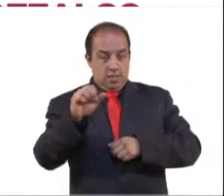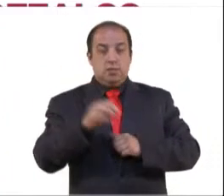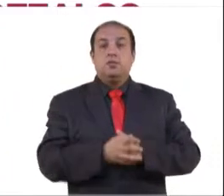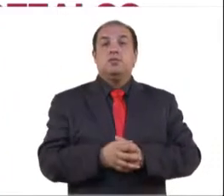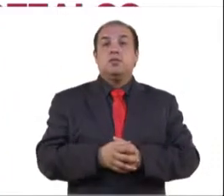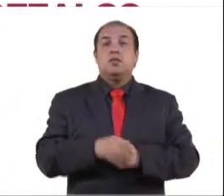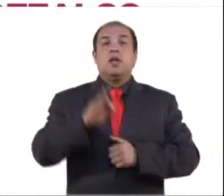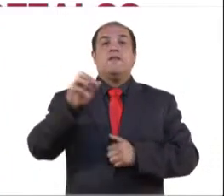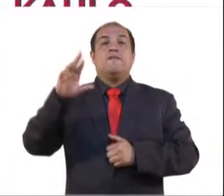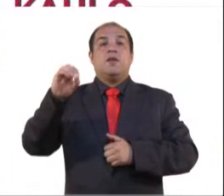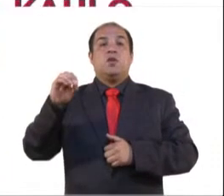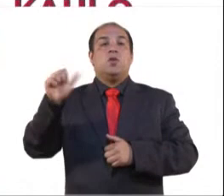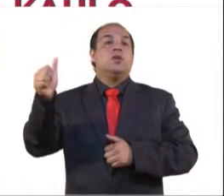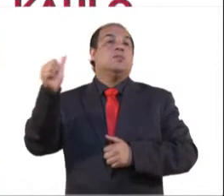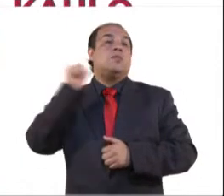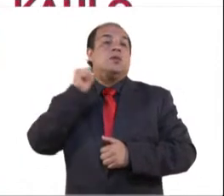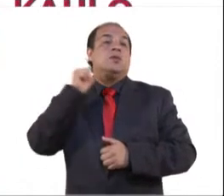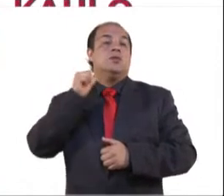Faro Azcapotzalco.